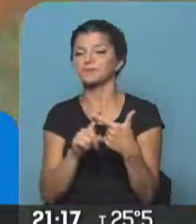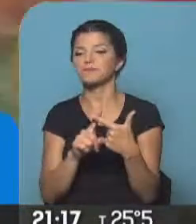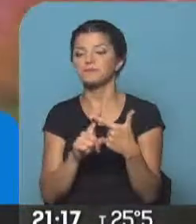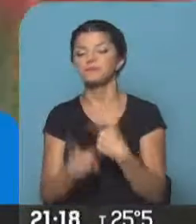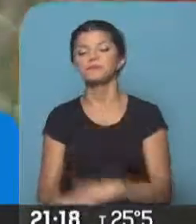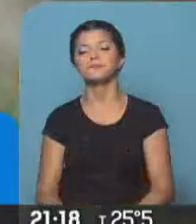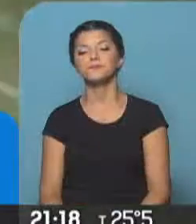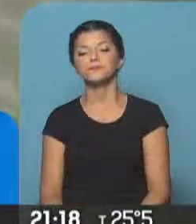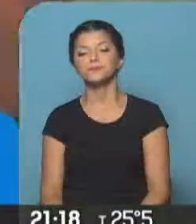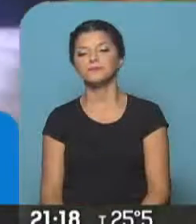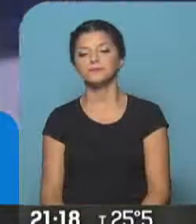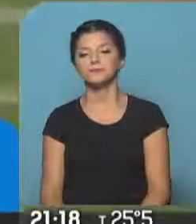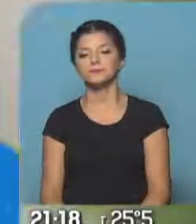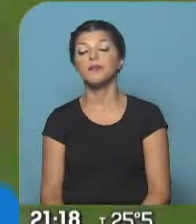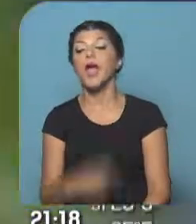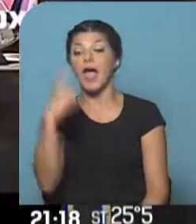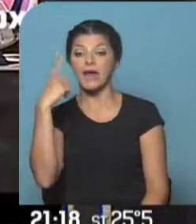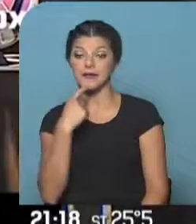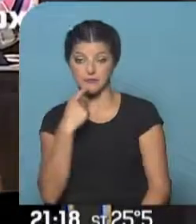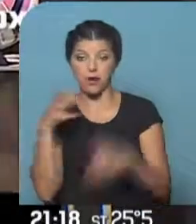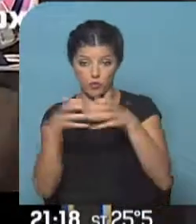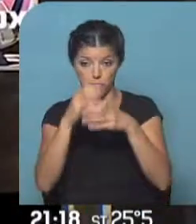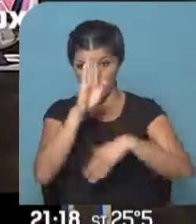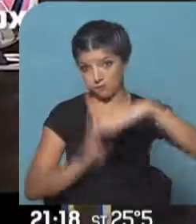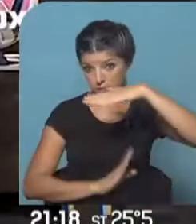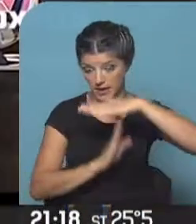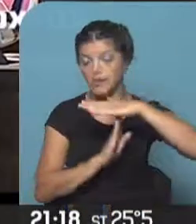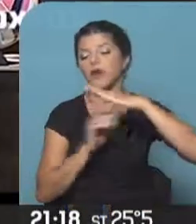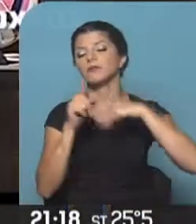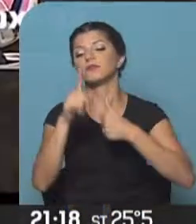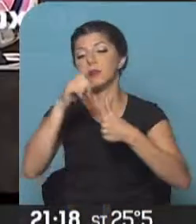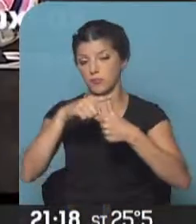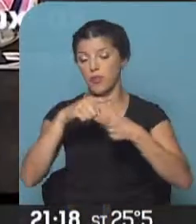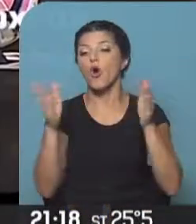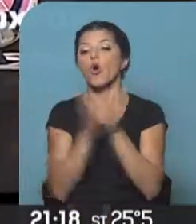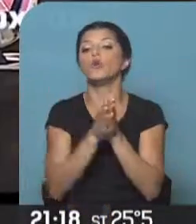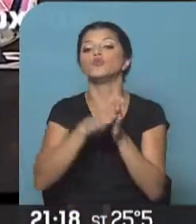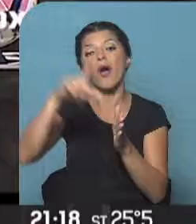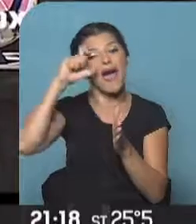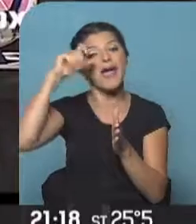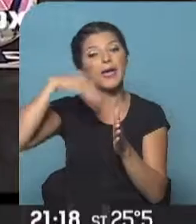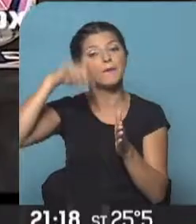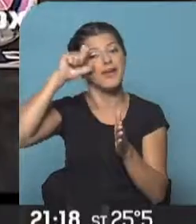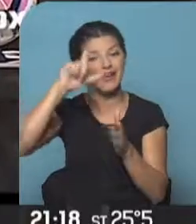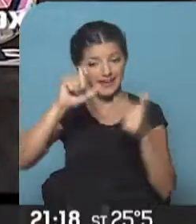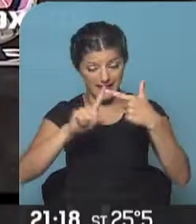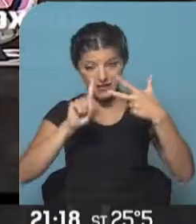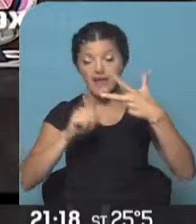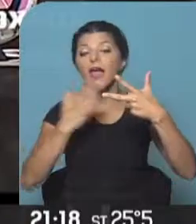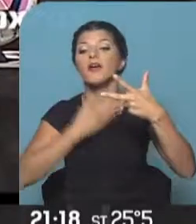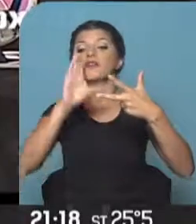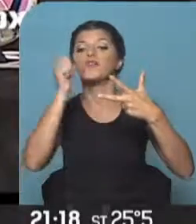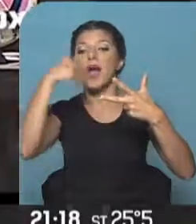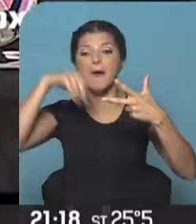Jurrer. River es cabeza de serie. En su grupo están Emelec de Ecuador, Flamengo de